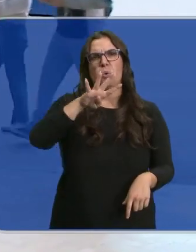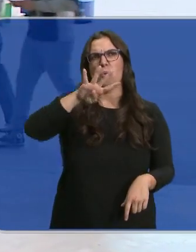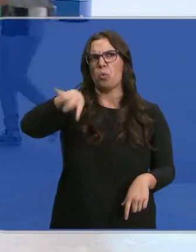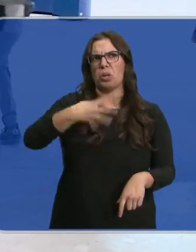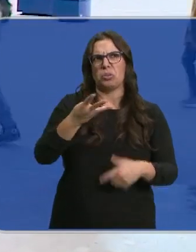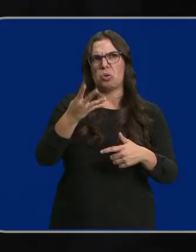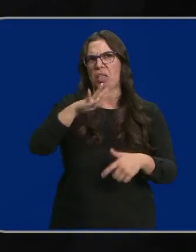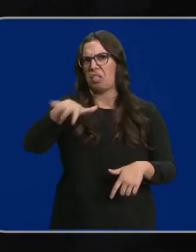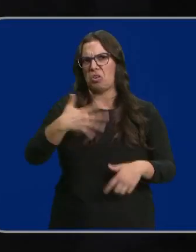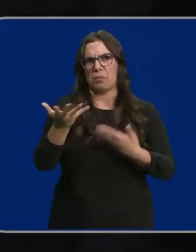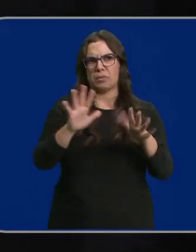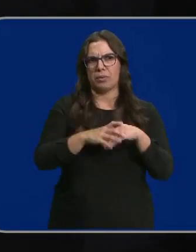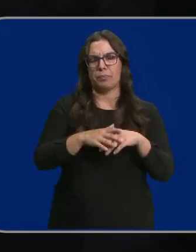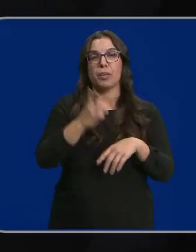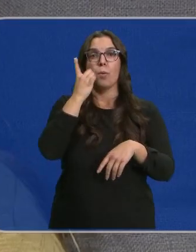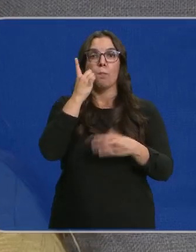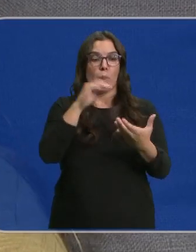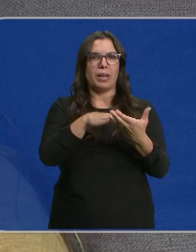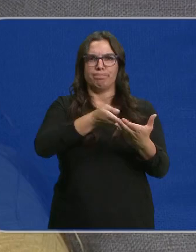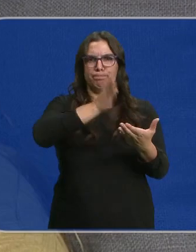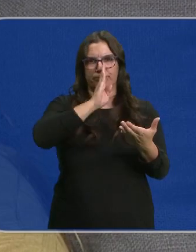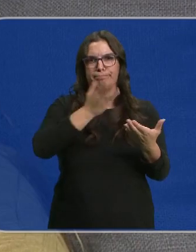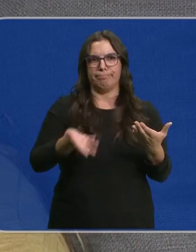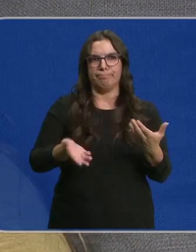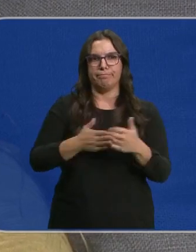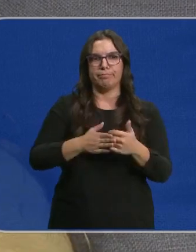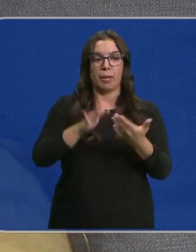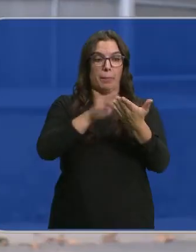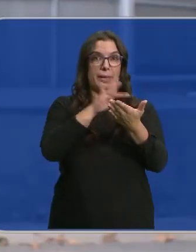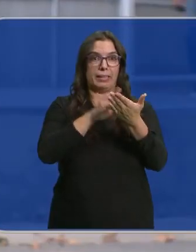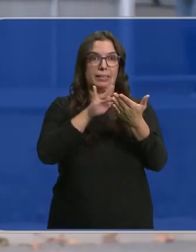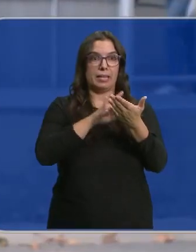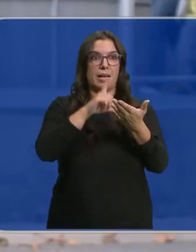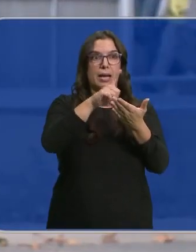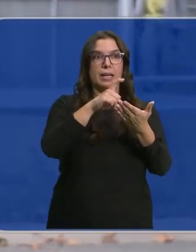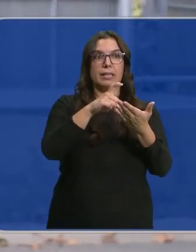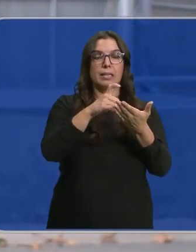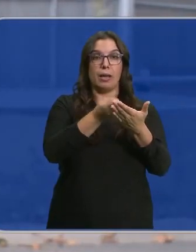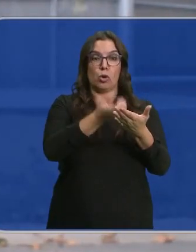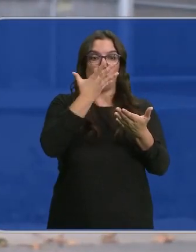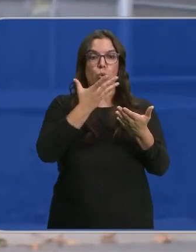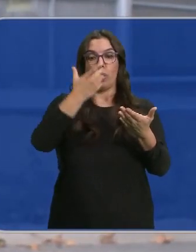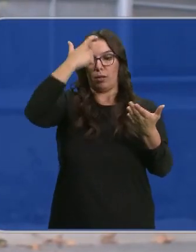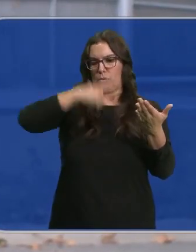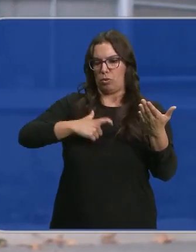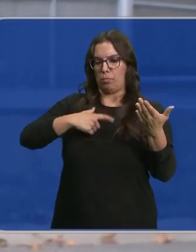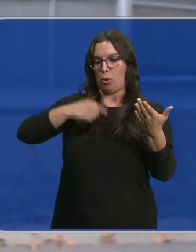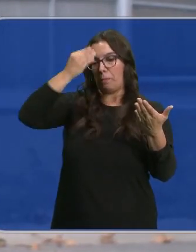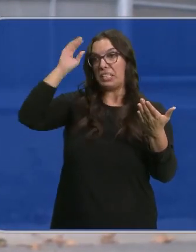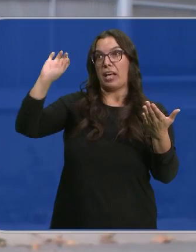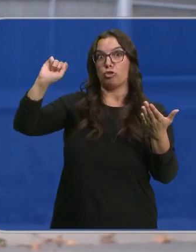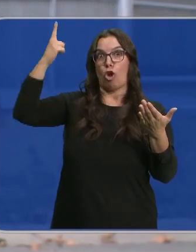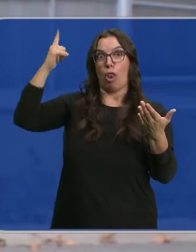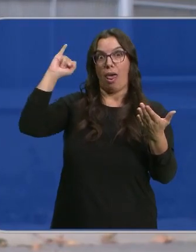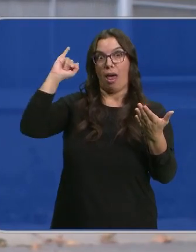4, no paso de ahí 4 o 5. Usar el móvil nos perjudica. En esas pantallas, ¿no?, sobre todo de luz azul, el cuerpo considera que sigue estando de